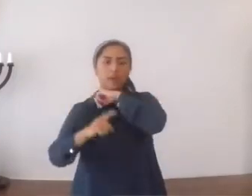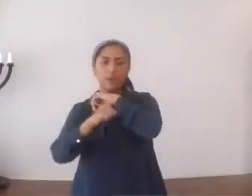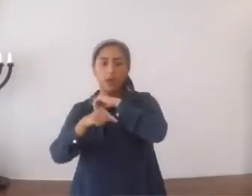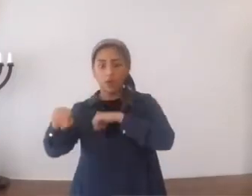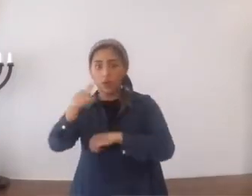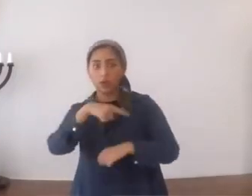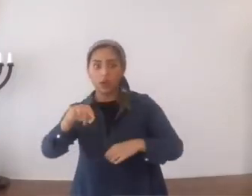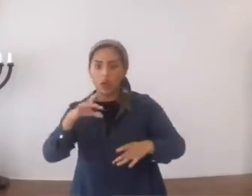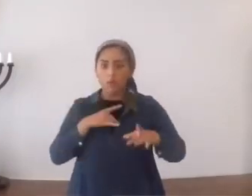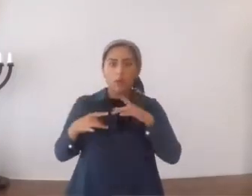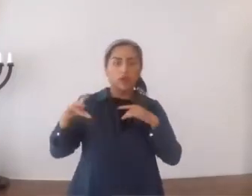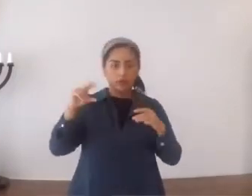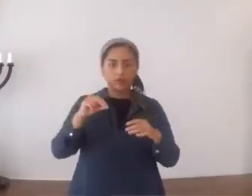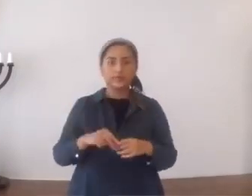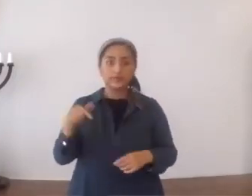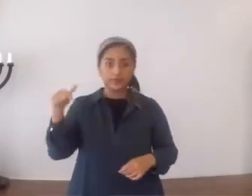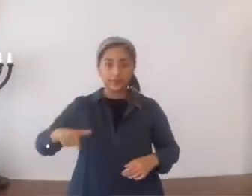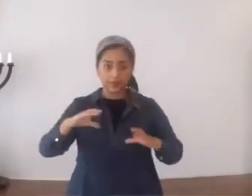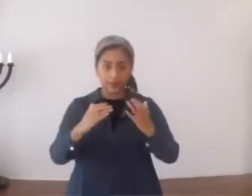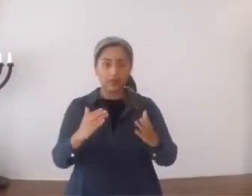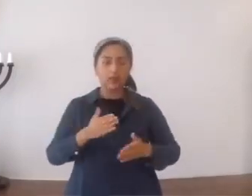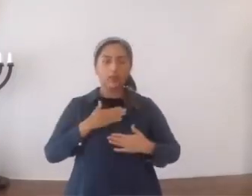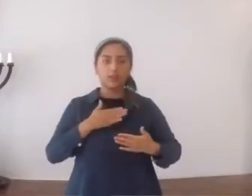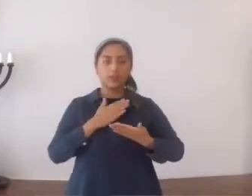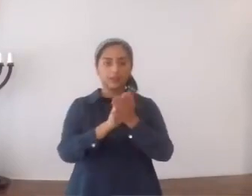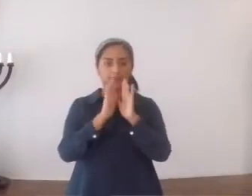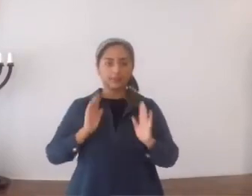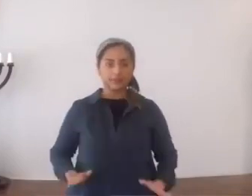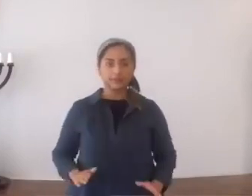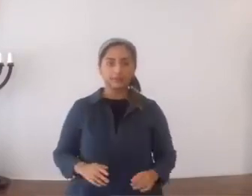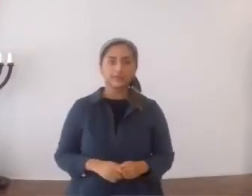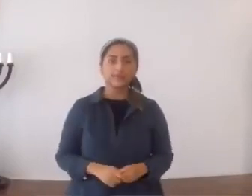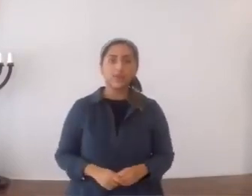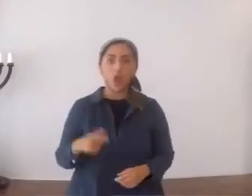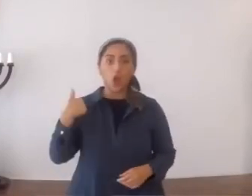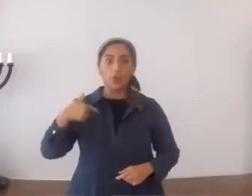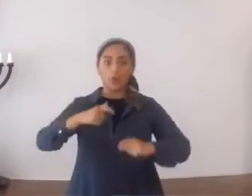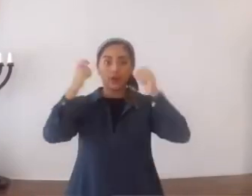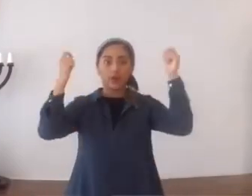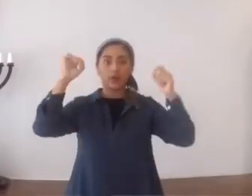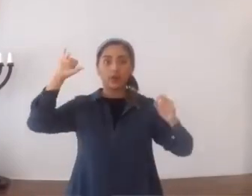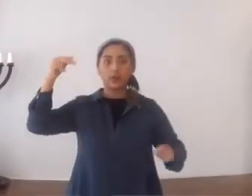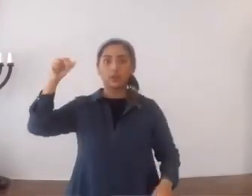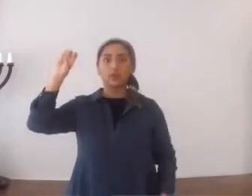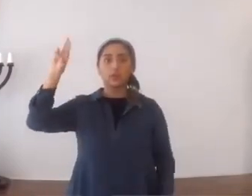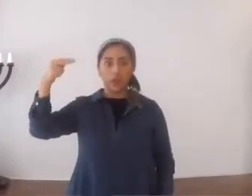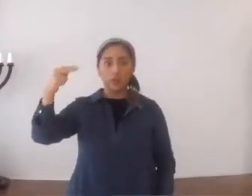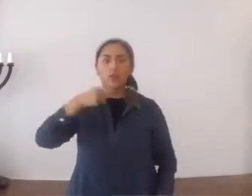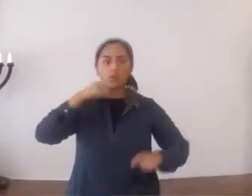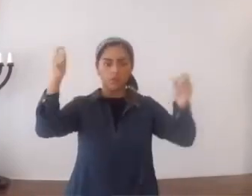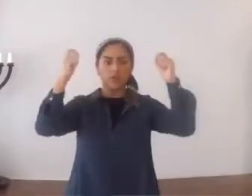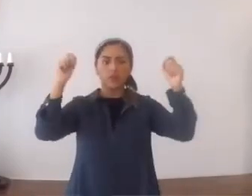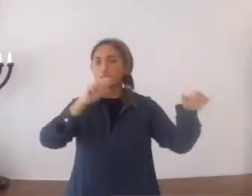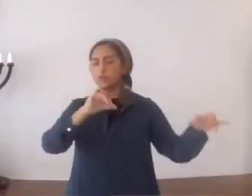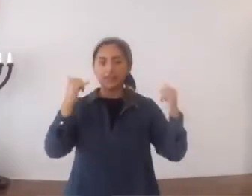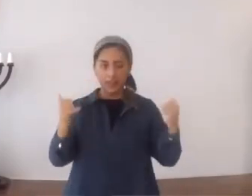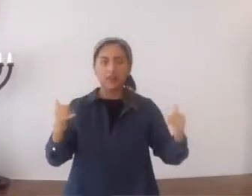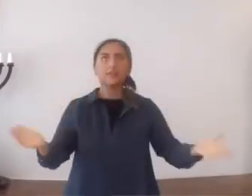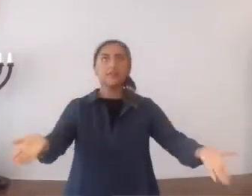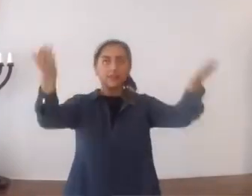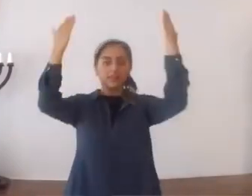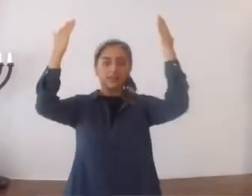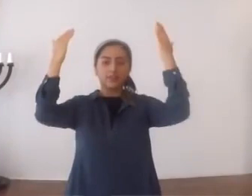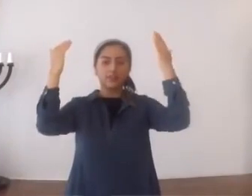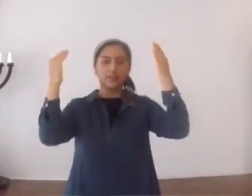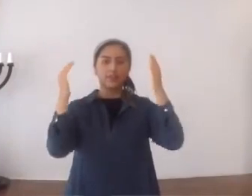de sus plagas. En esta congregación Gozo y Paz adoramos a Yahweh y le exaltamos